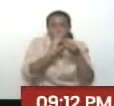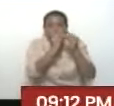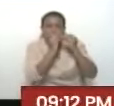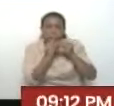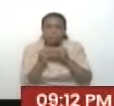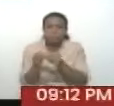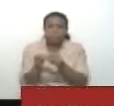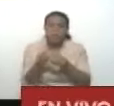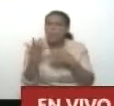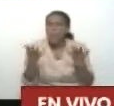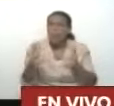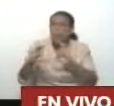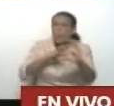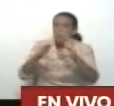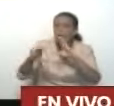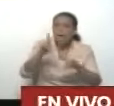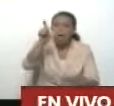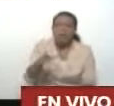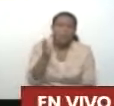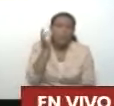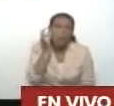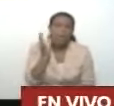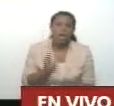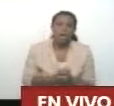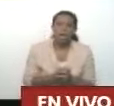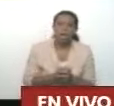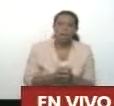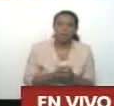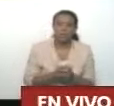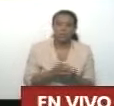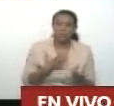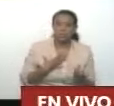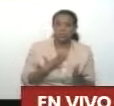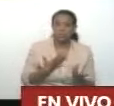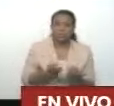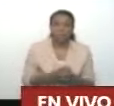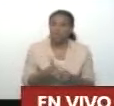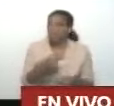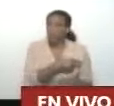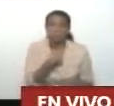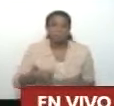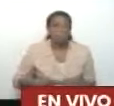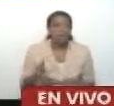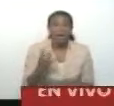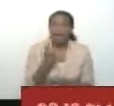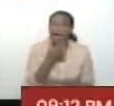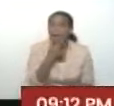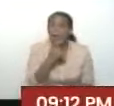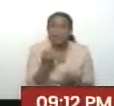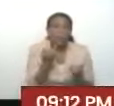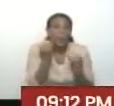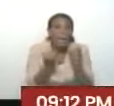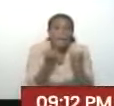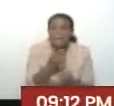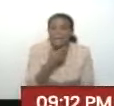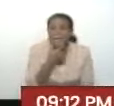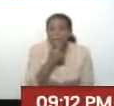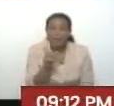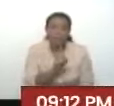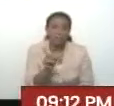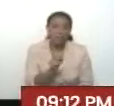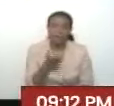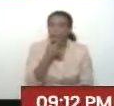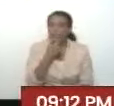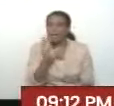también... ¿Cómo hacías para comunicarte con ella? Pues mire usted, presidente, yo el chino no lo sé hablar. Yo le pongo un poquito el chino,